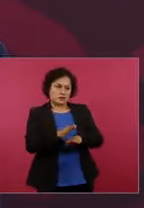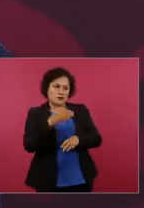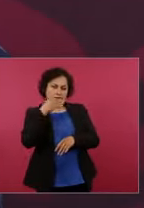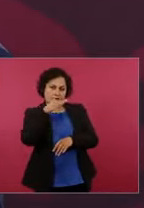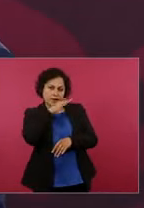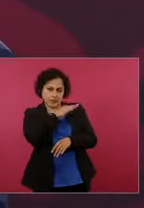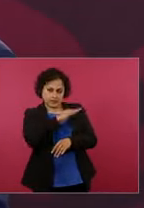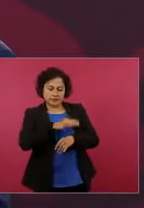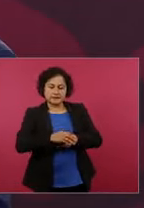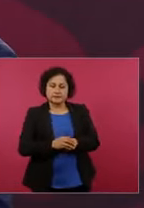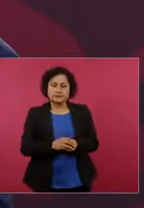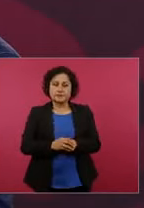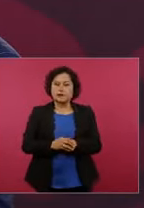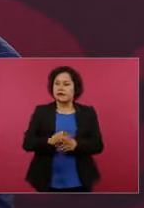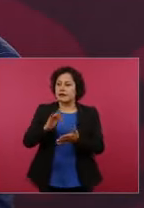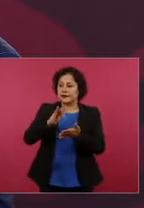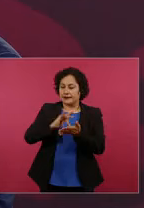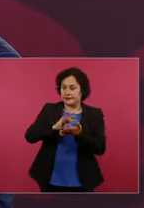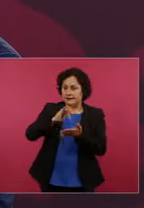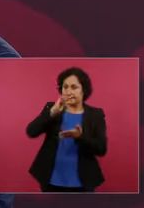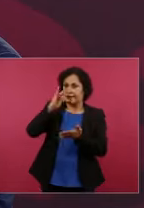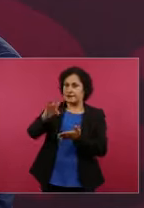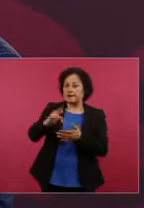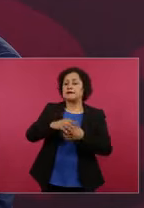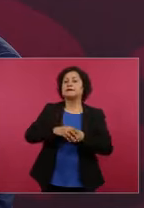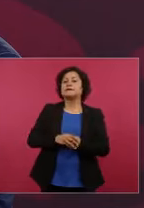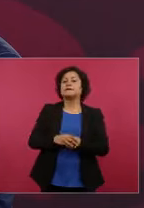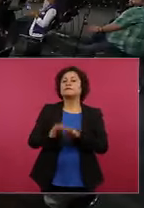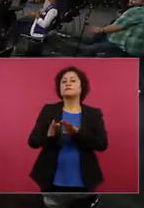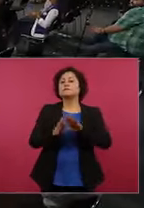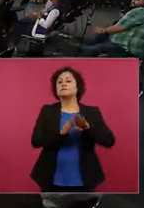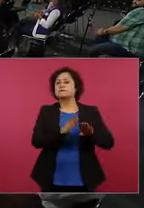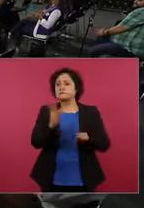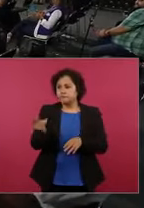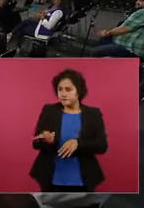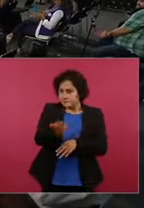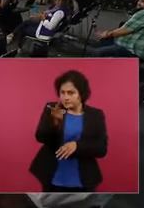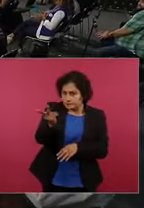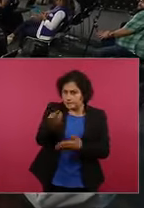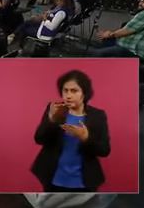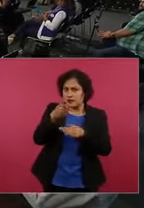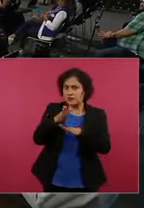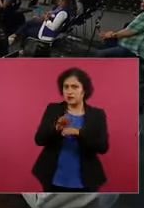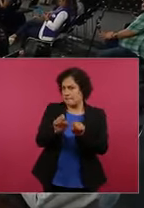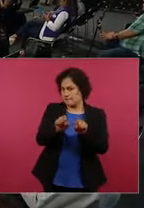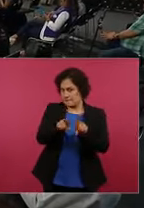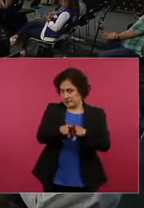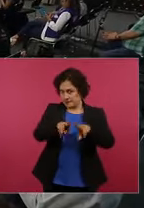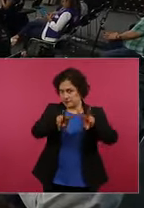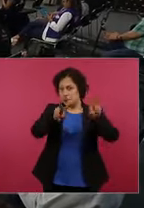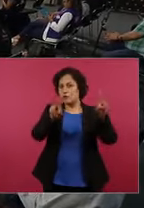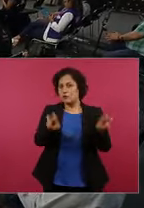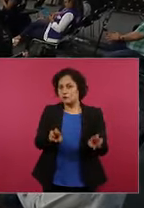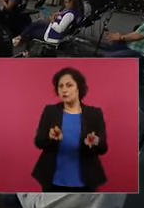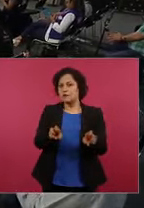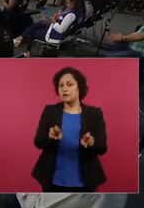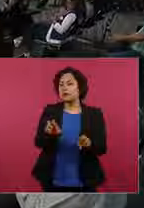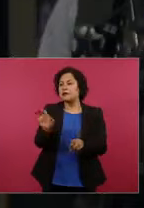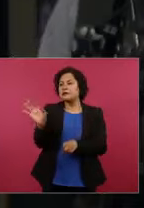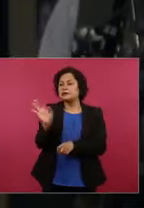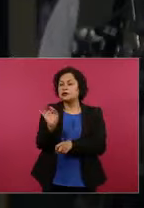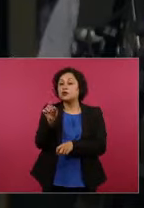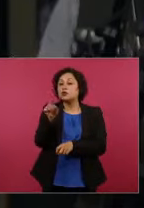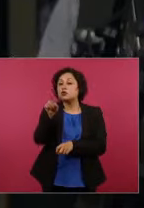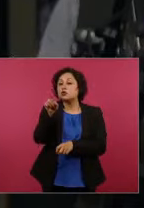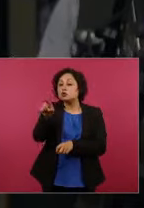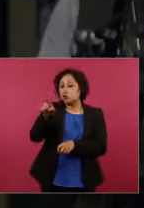transgénico? No, muchas gracias, presidente. Y también me gustaría preguntarle sobre este mismo tema. ¿Qué haría su gobierno si,